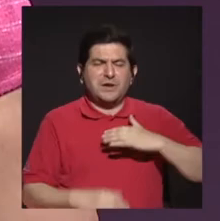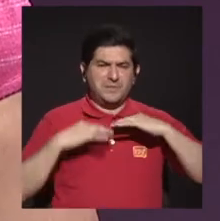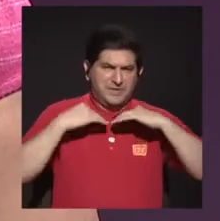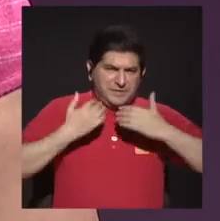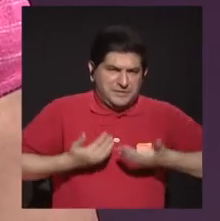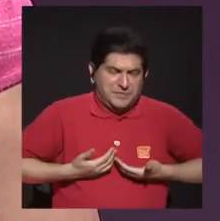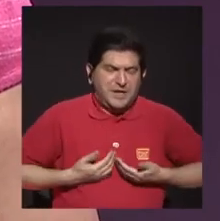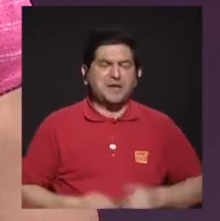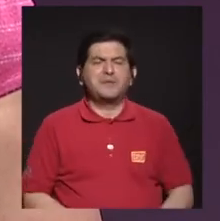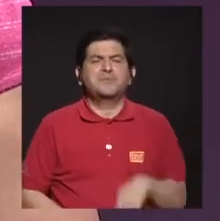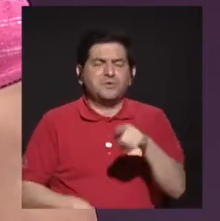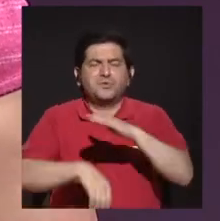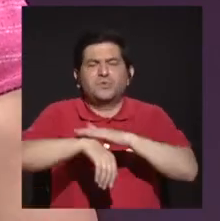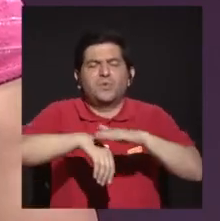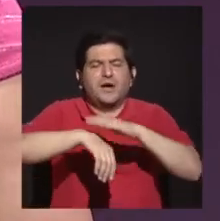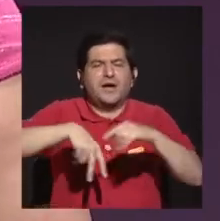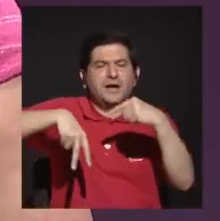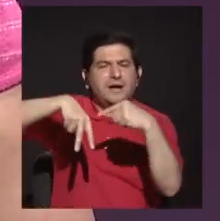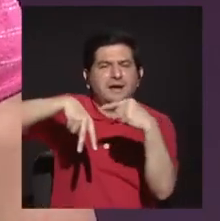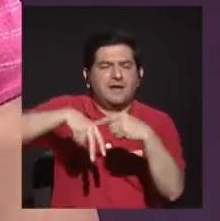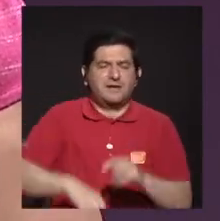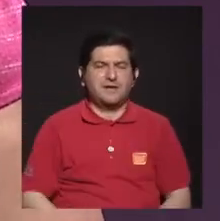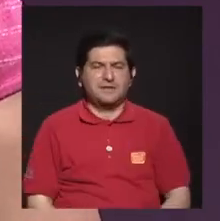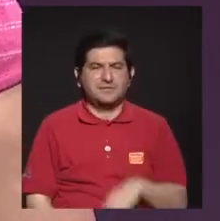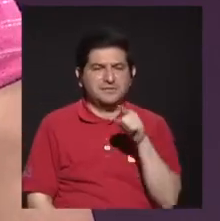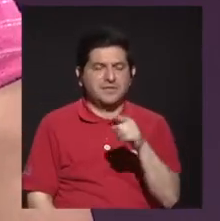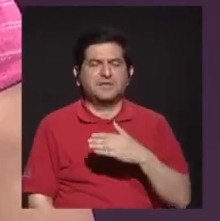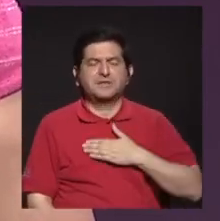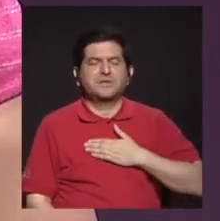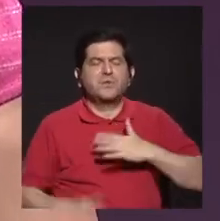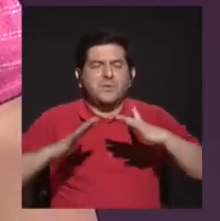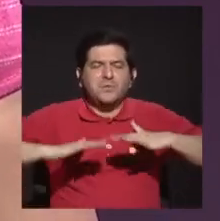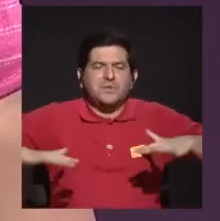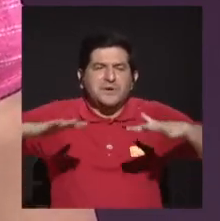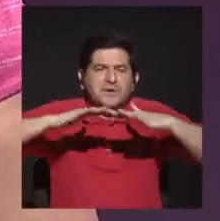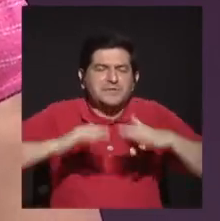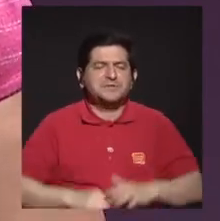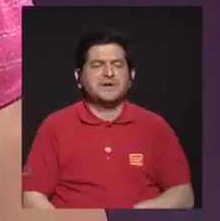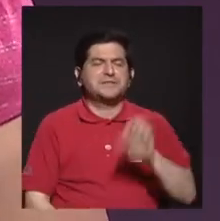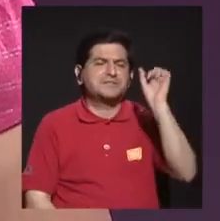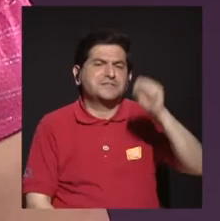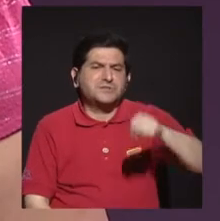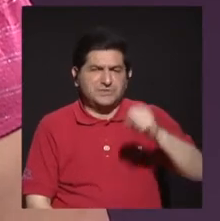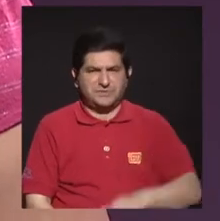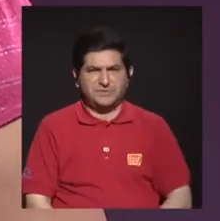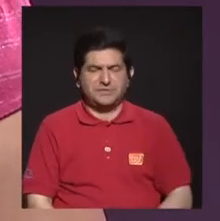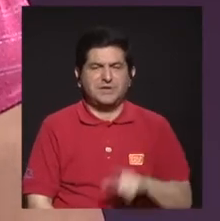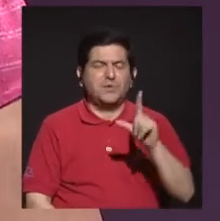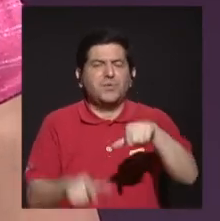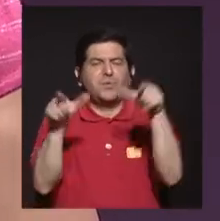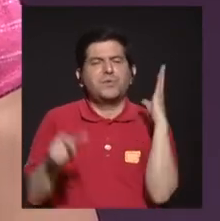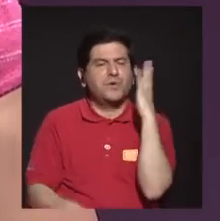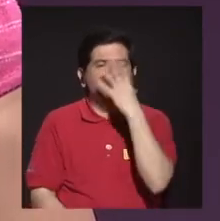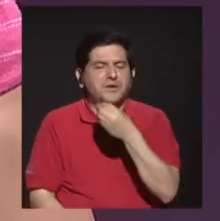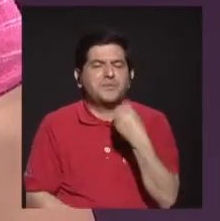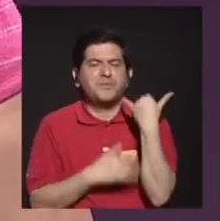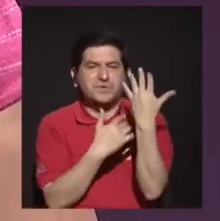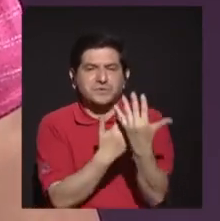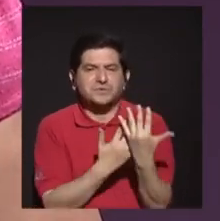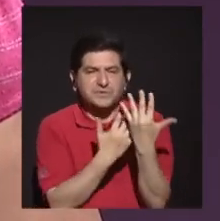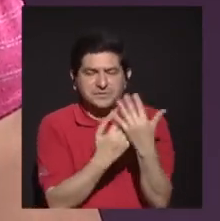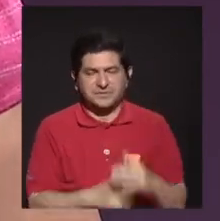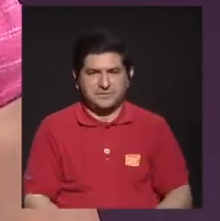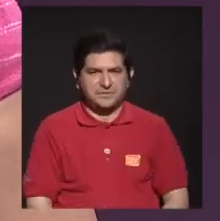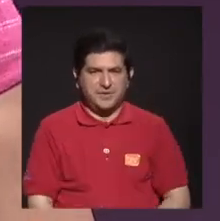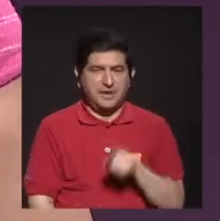acaricia mi pelvis, la punta de tu daga lentamente a mi jardín. Sí, así es, paraíso, espera,